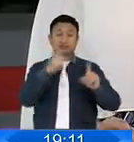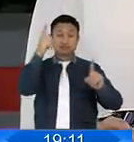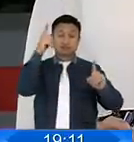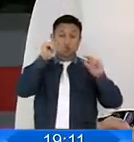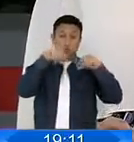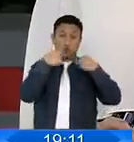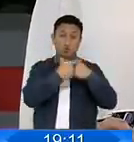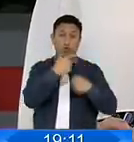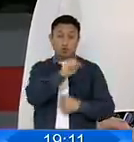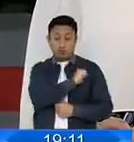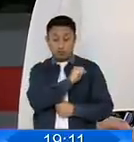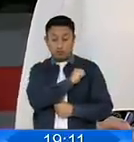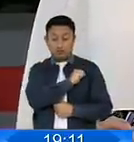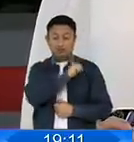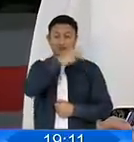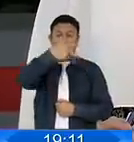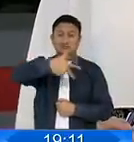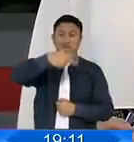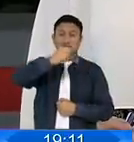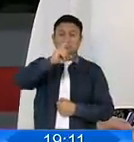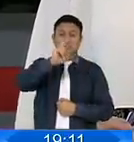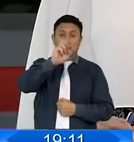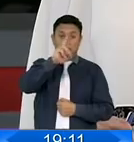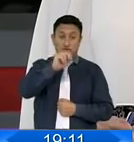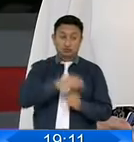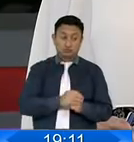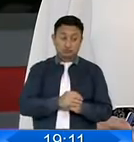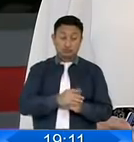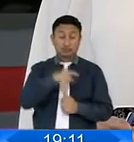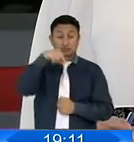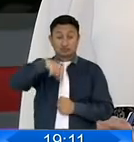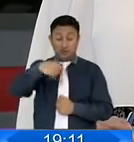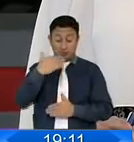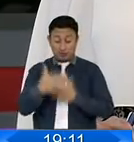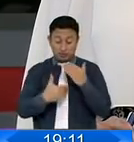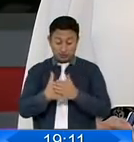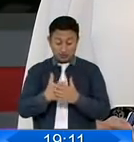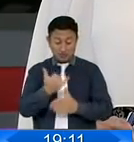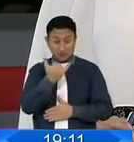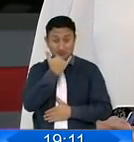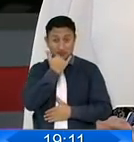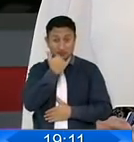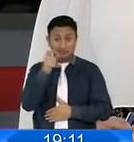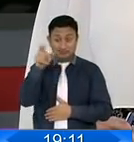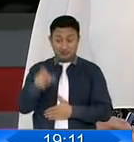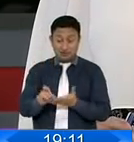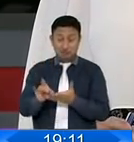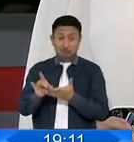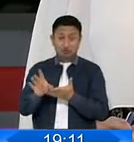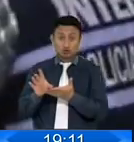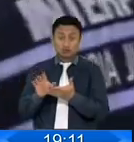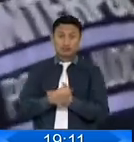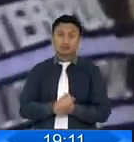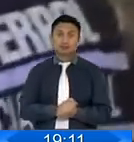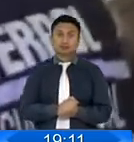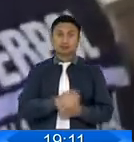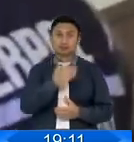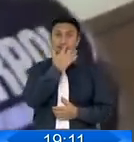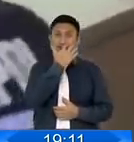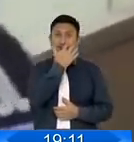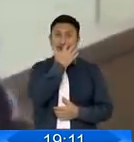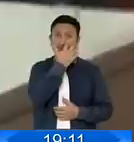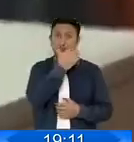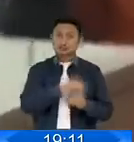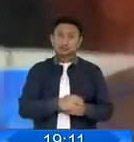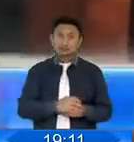Jorge Luis Zambrano. De encontrarse irregularidades, podría ser destituida. Pese a cuestionamientos,